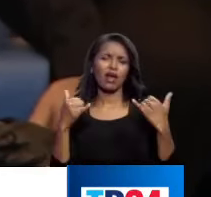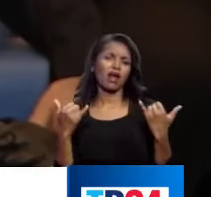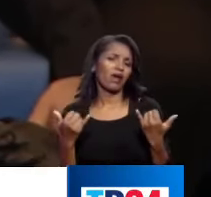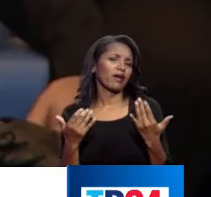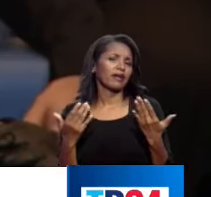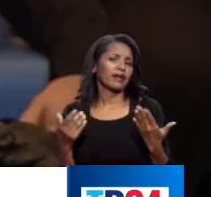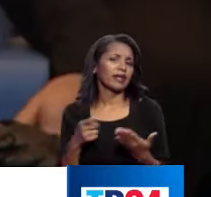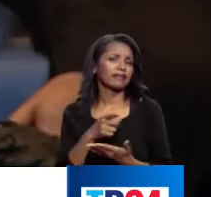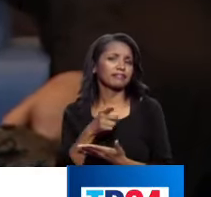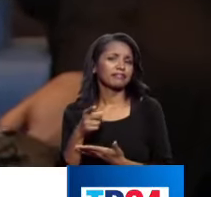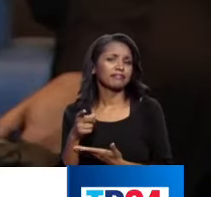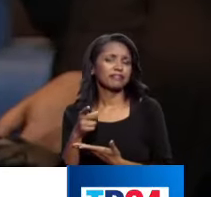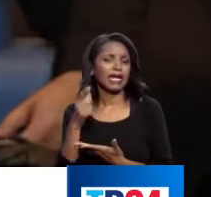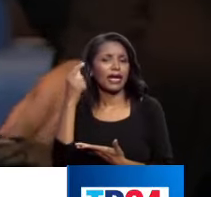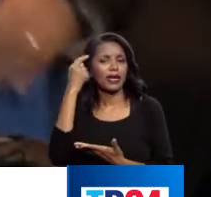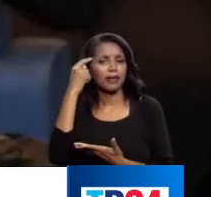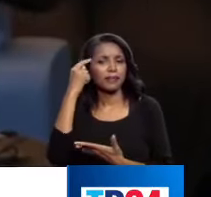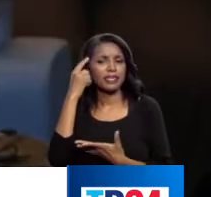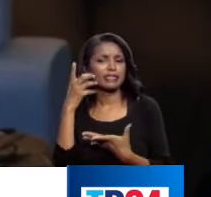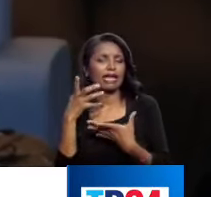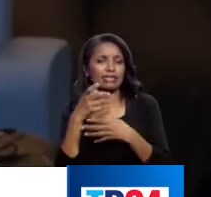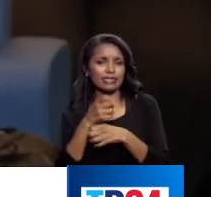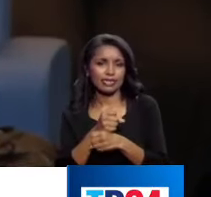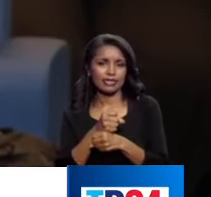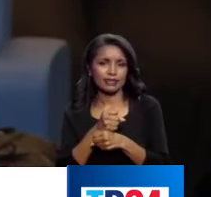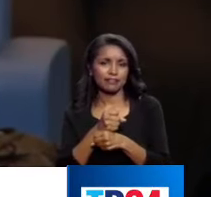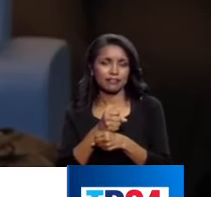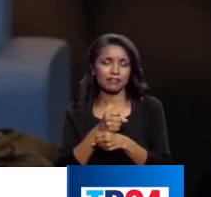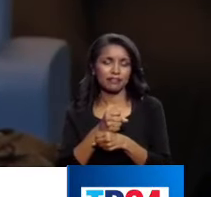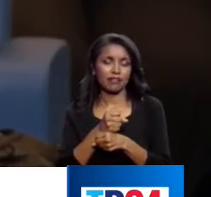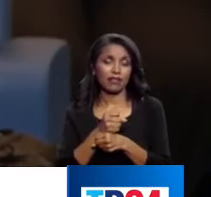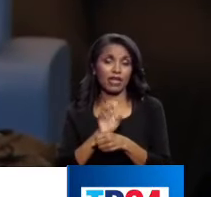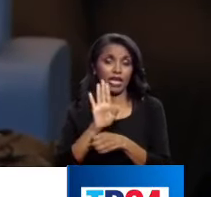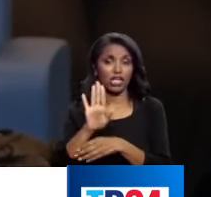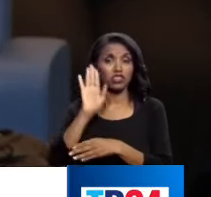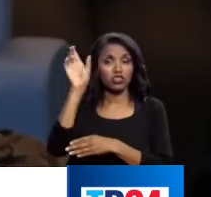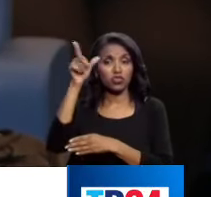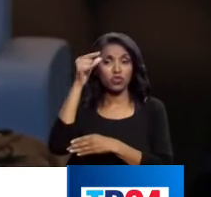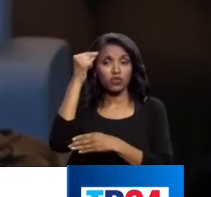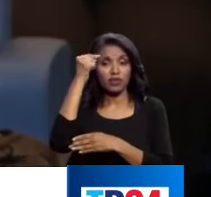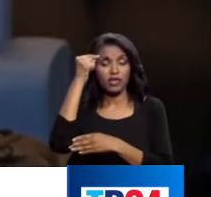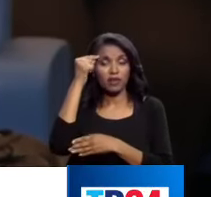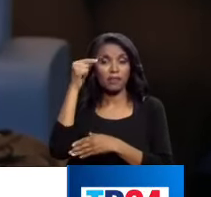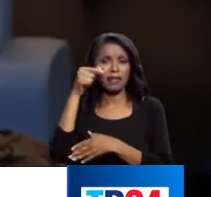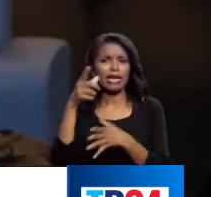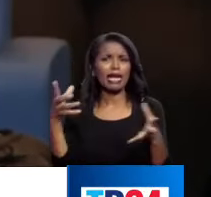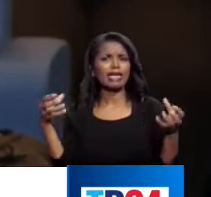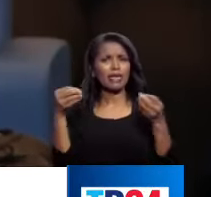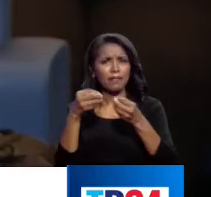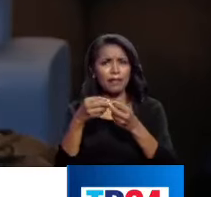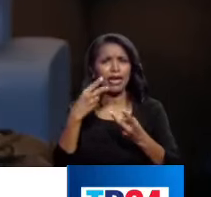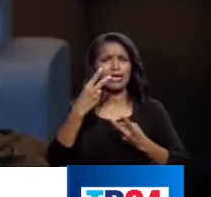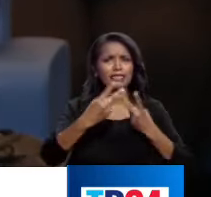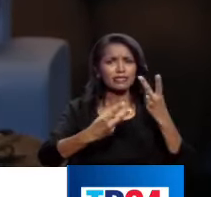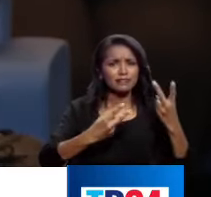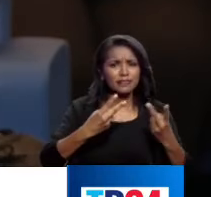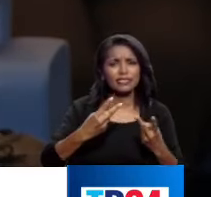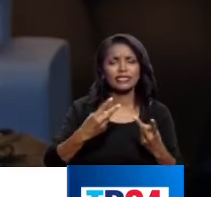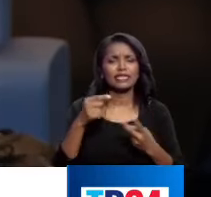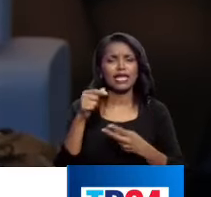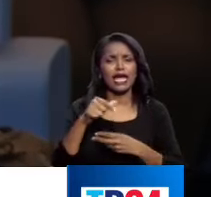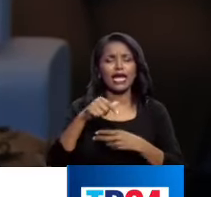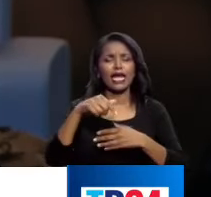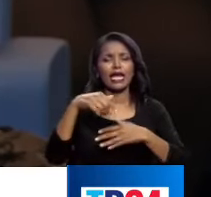que existen en las costas del país. ¿Qué haría usted durante su gobierno para implementar conectividad marítima y